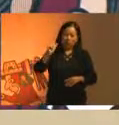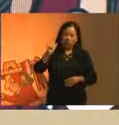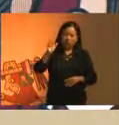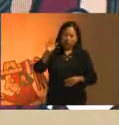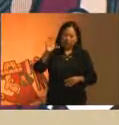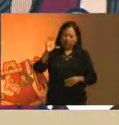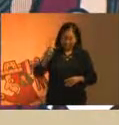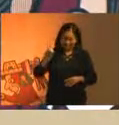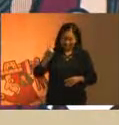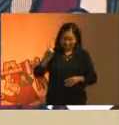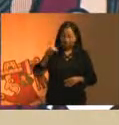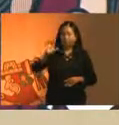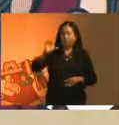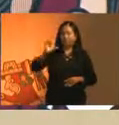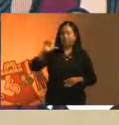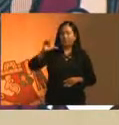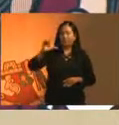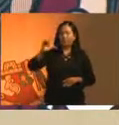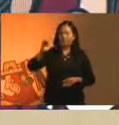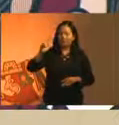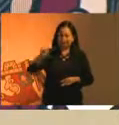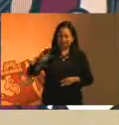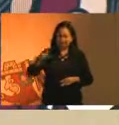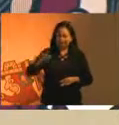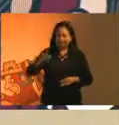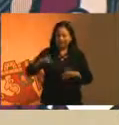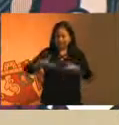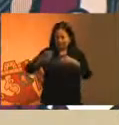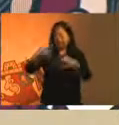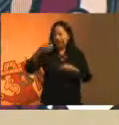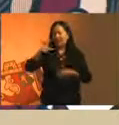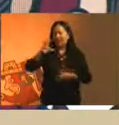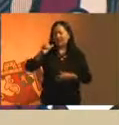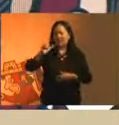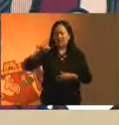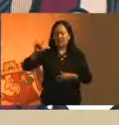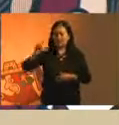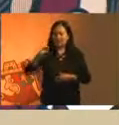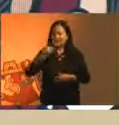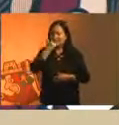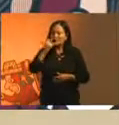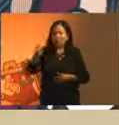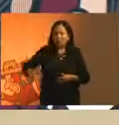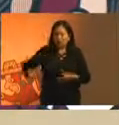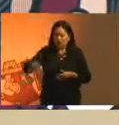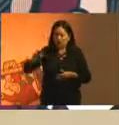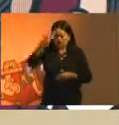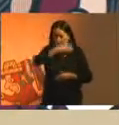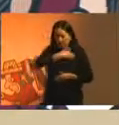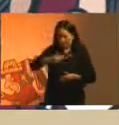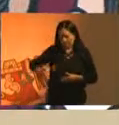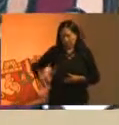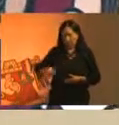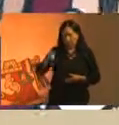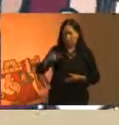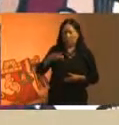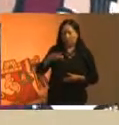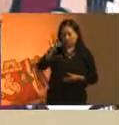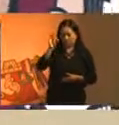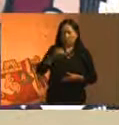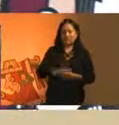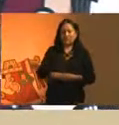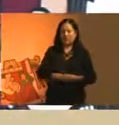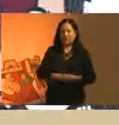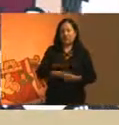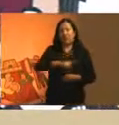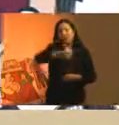muchos grupos de izquierda en todo el país ven como la esperanza de mexico felipe carrillo puerto y el partido socialista tiene felipe carrillo puerto